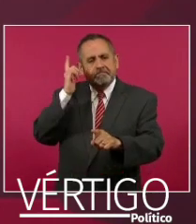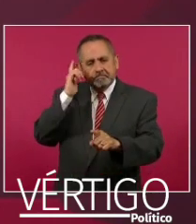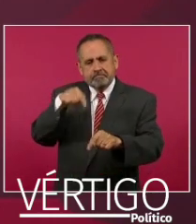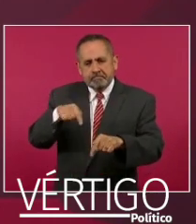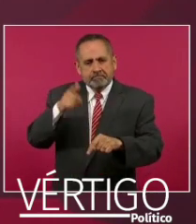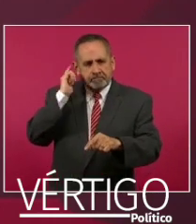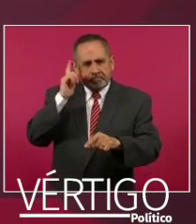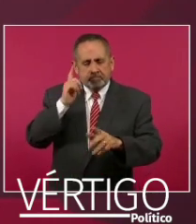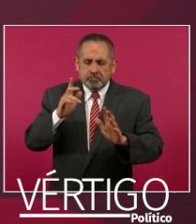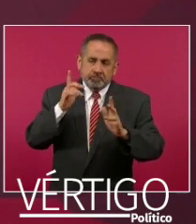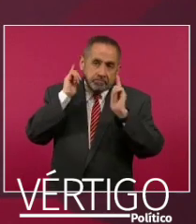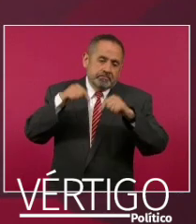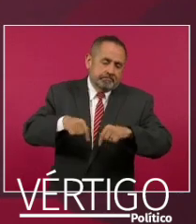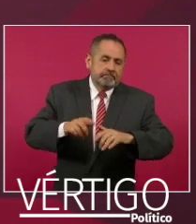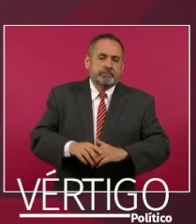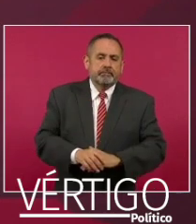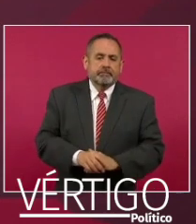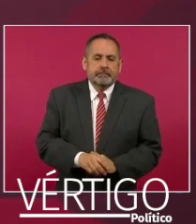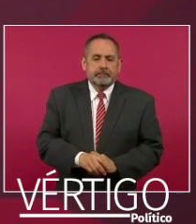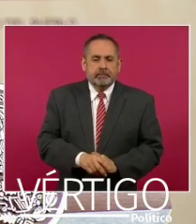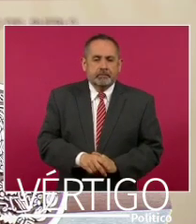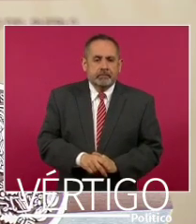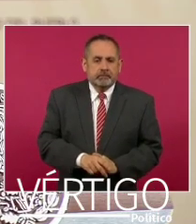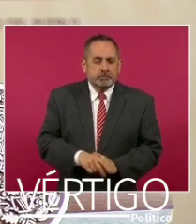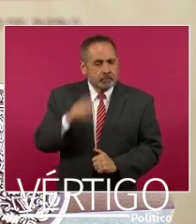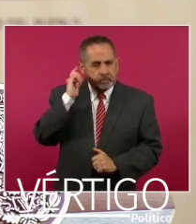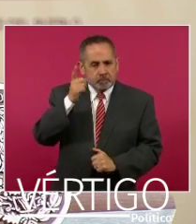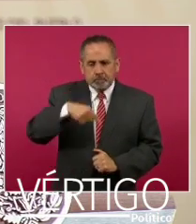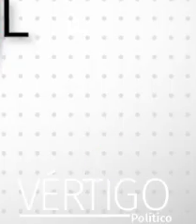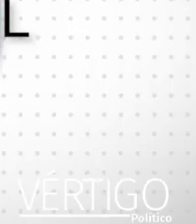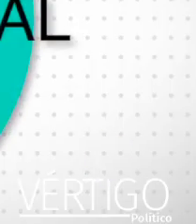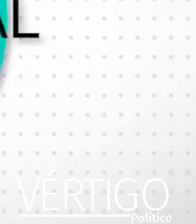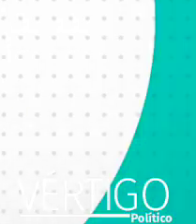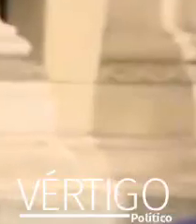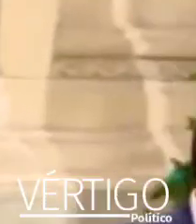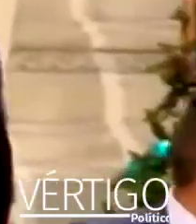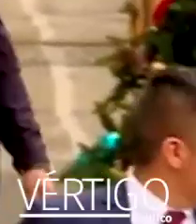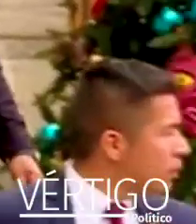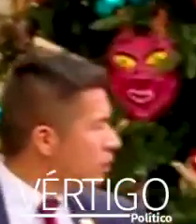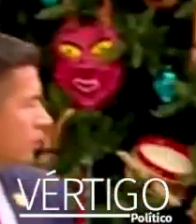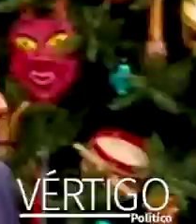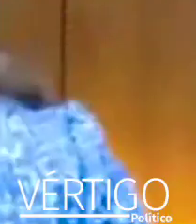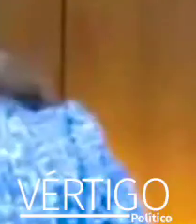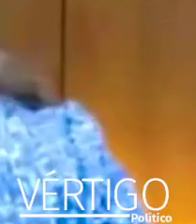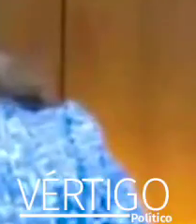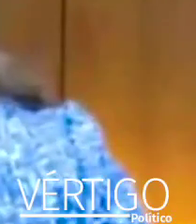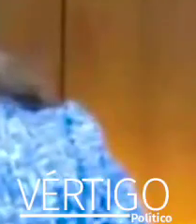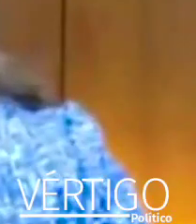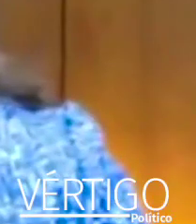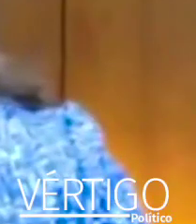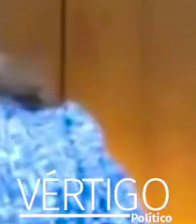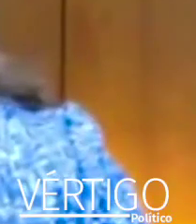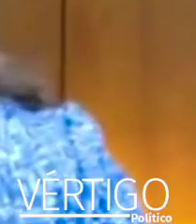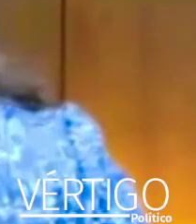que el patrimonio cultural de Banamex debe quedarse en el país y no irse al extranjero. La Organización de Estados Americanos